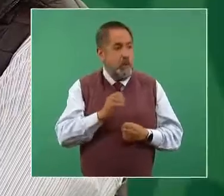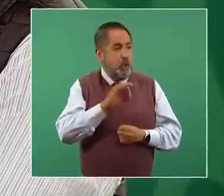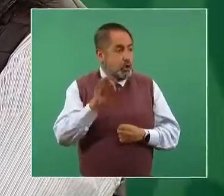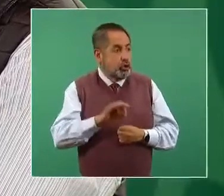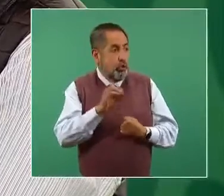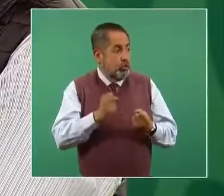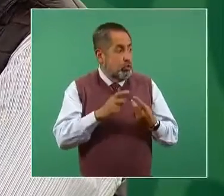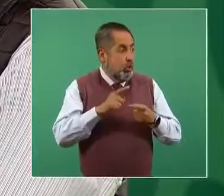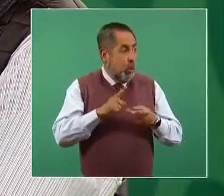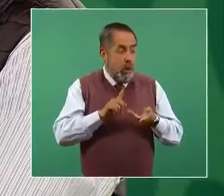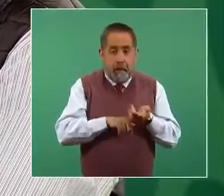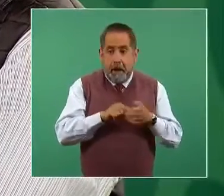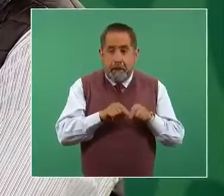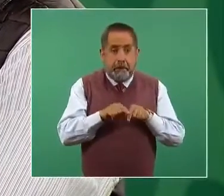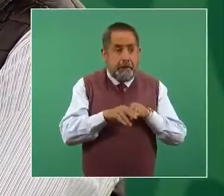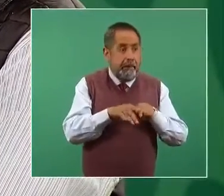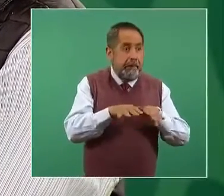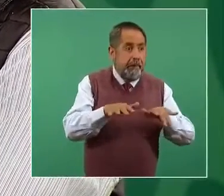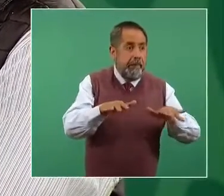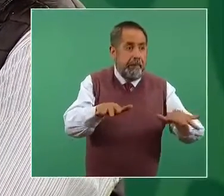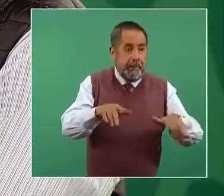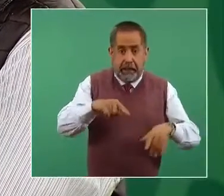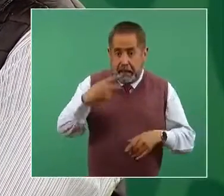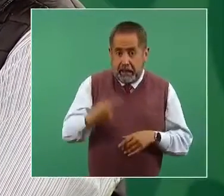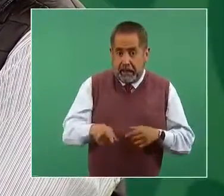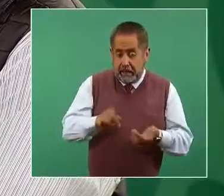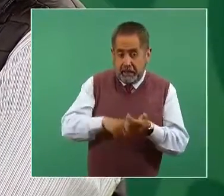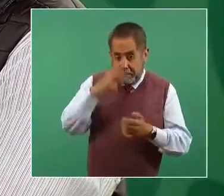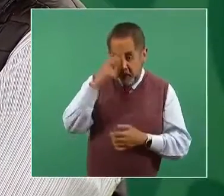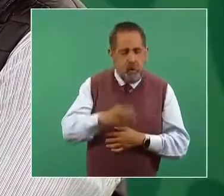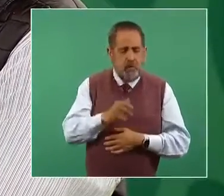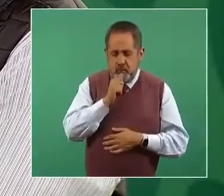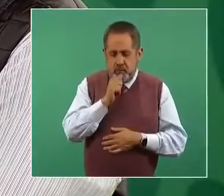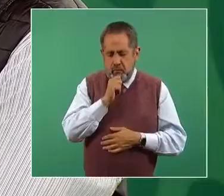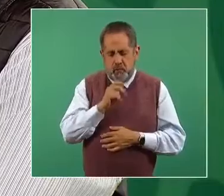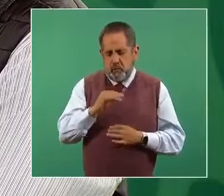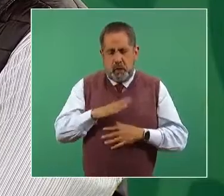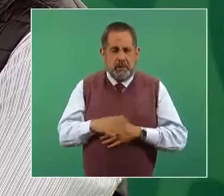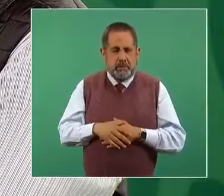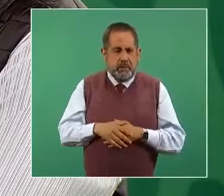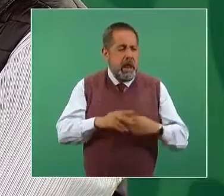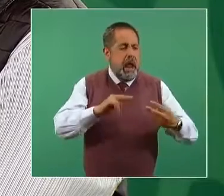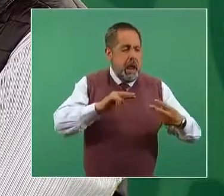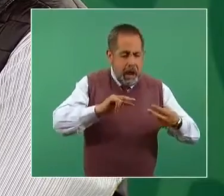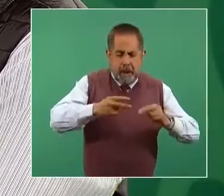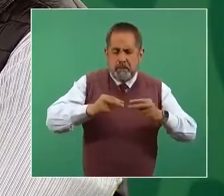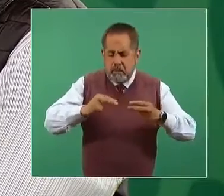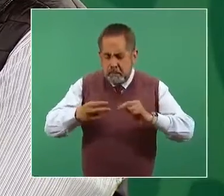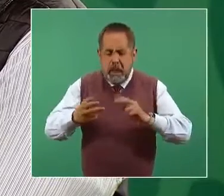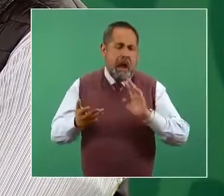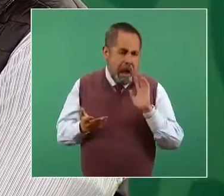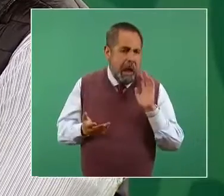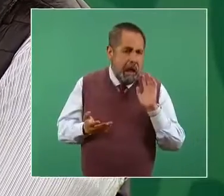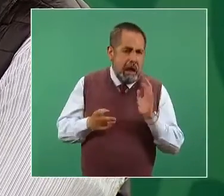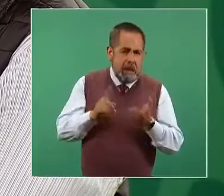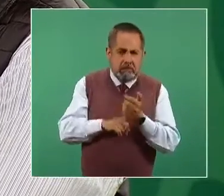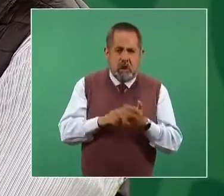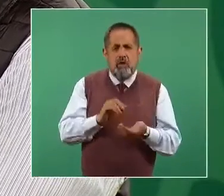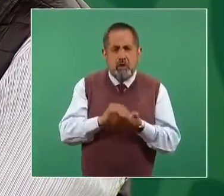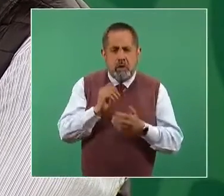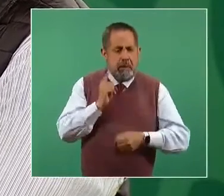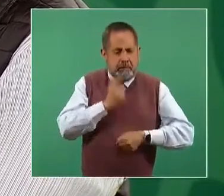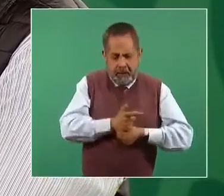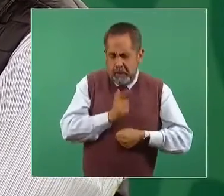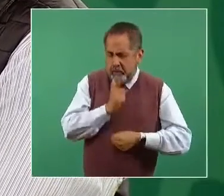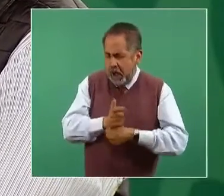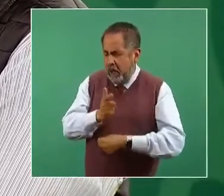presencia y circulación de las mismas en el territorio mexicano. Mutaciones obviamente se siguen